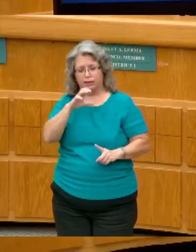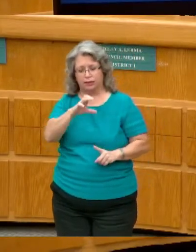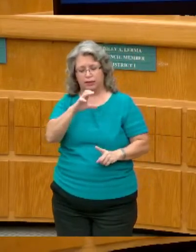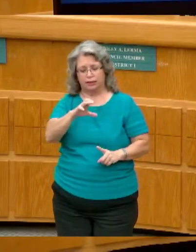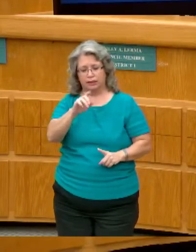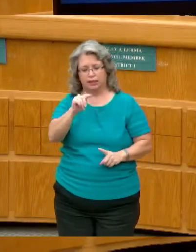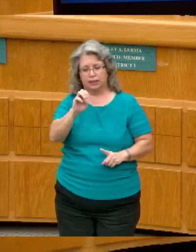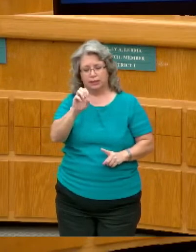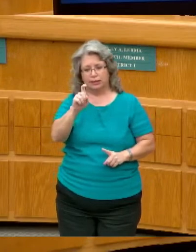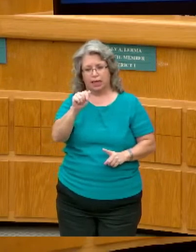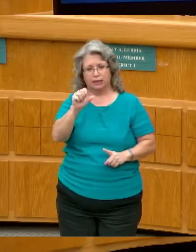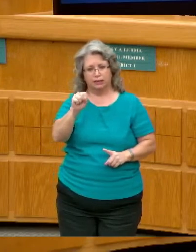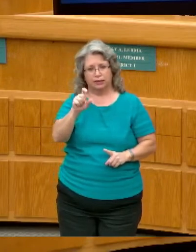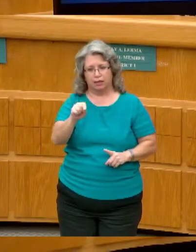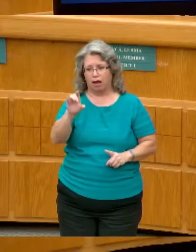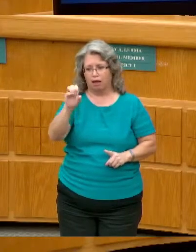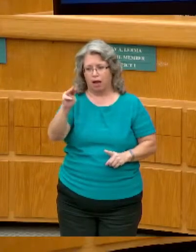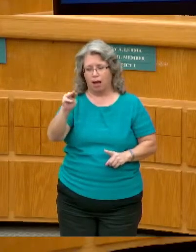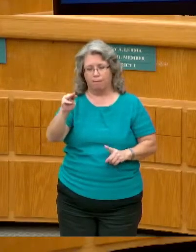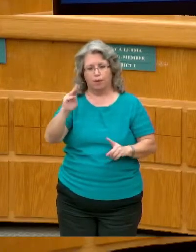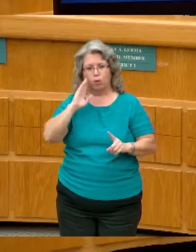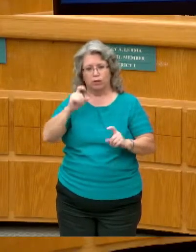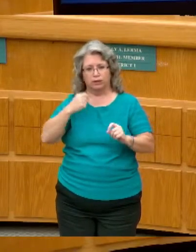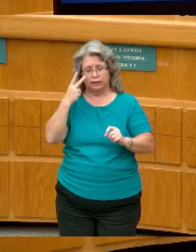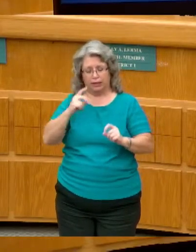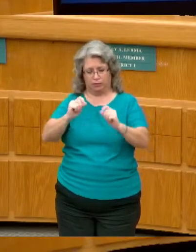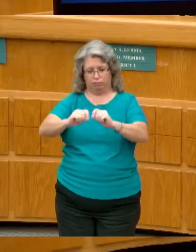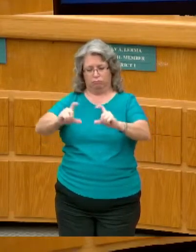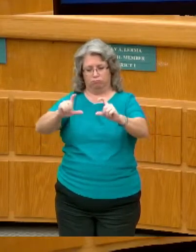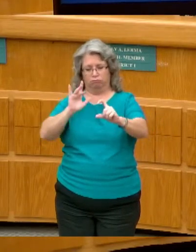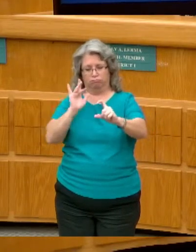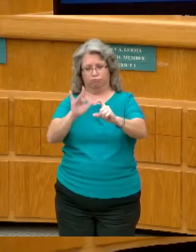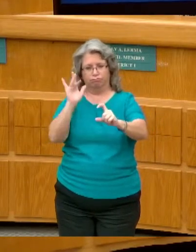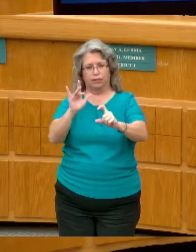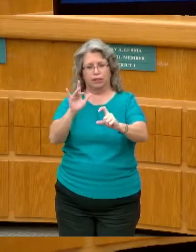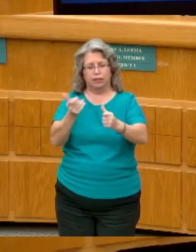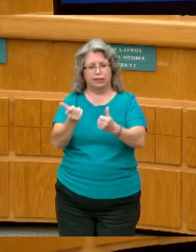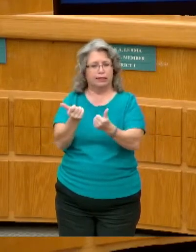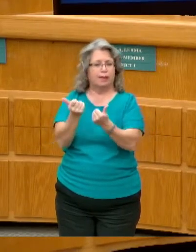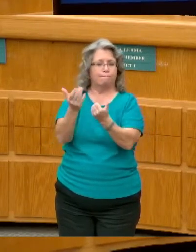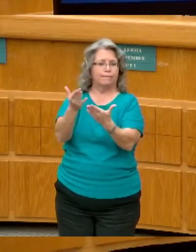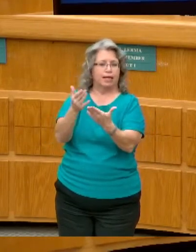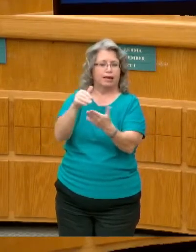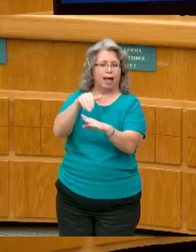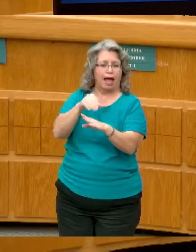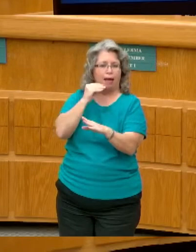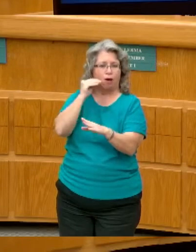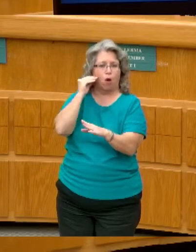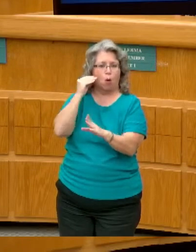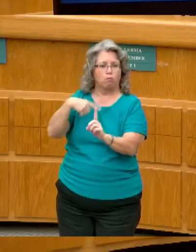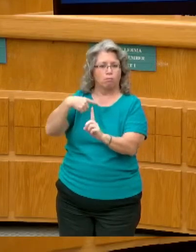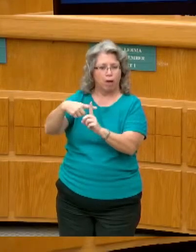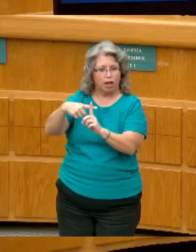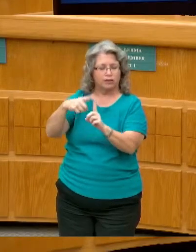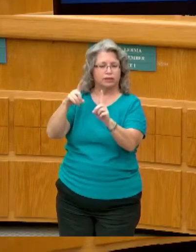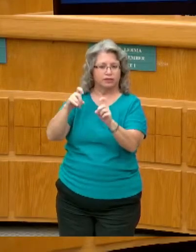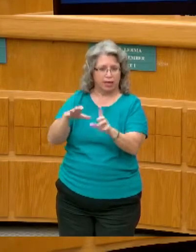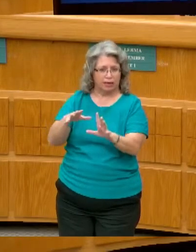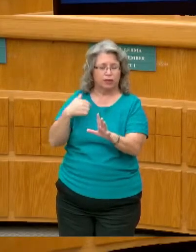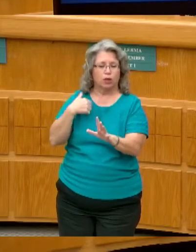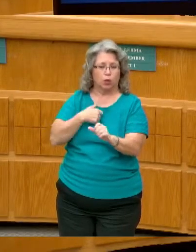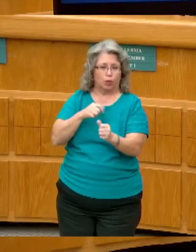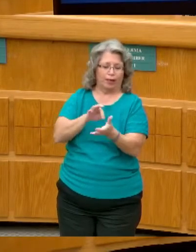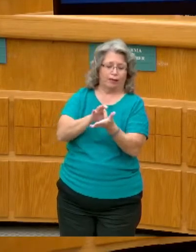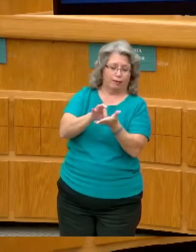Submit at Home COVID-19 Test Results, and you can put those test results in so that way we can count you as either being negative